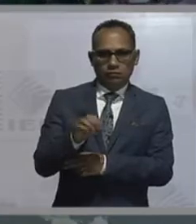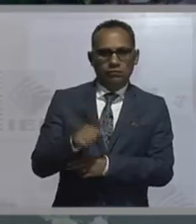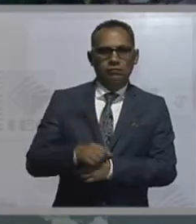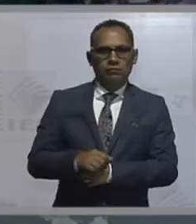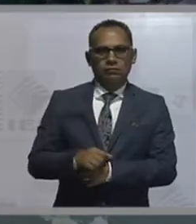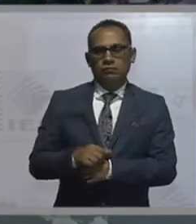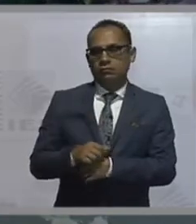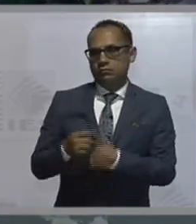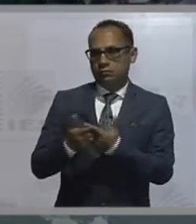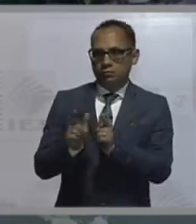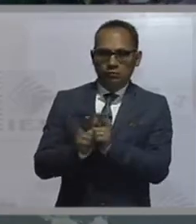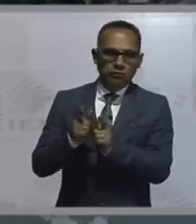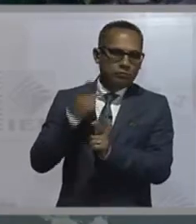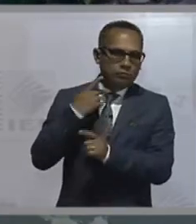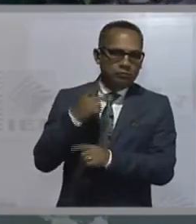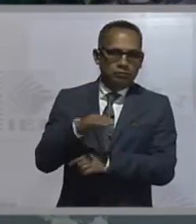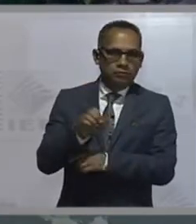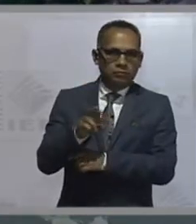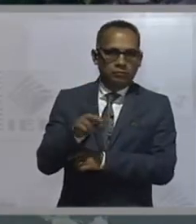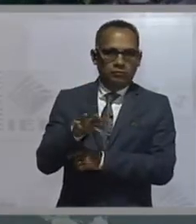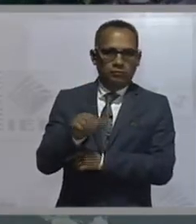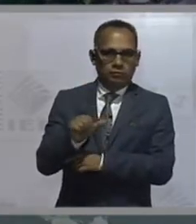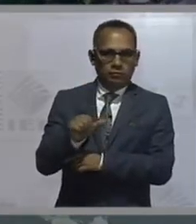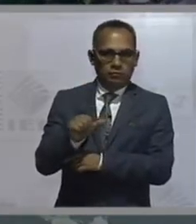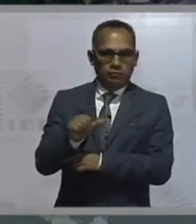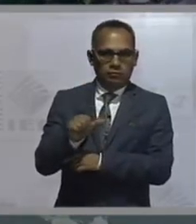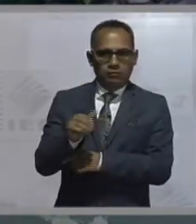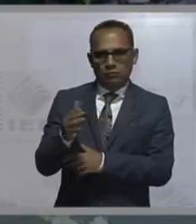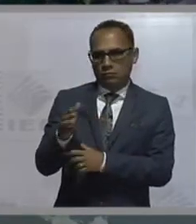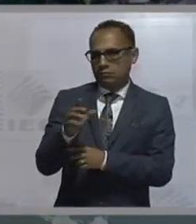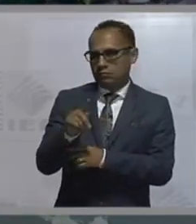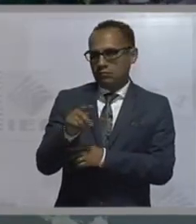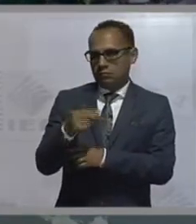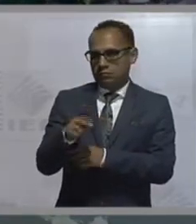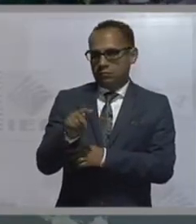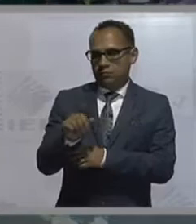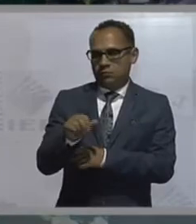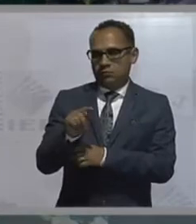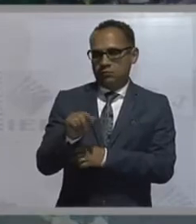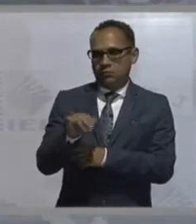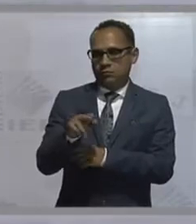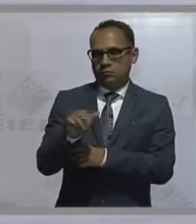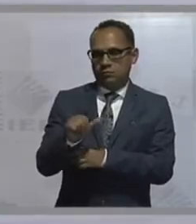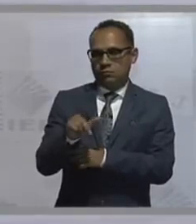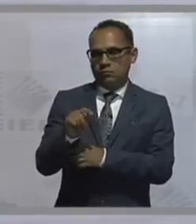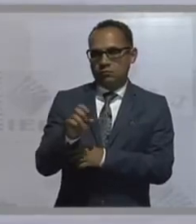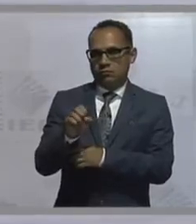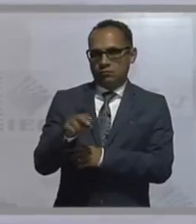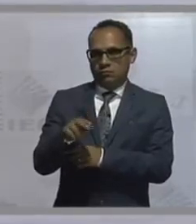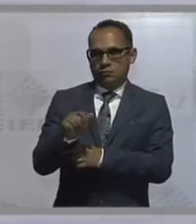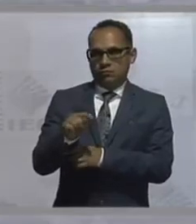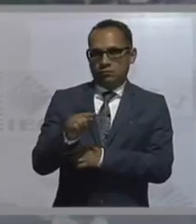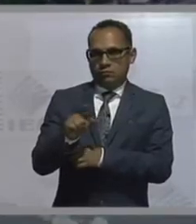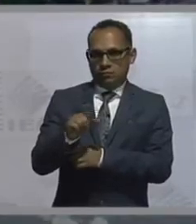se encuentra con nosotros la candidata tatiana tonantzin p ángeles moreno